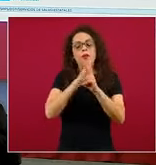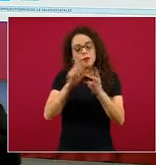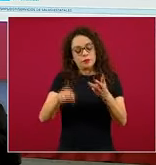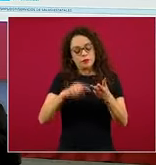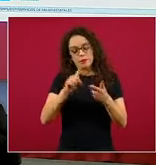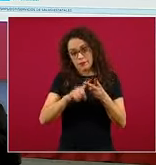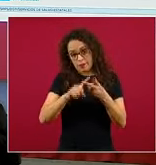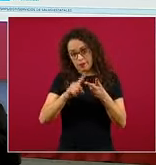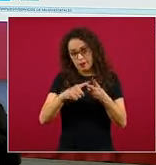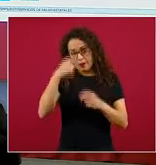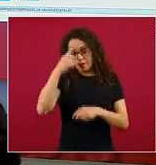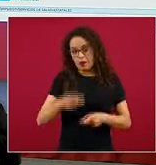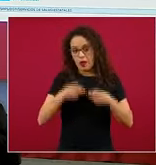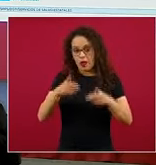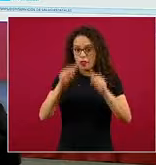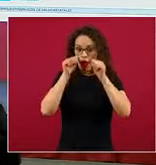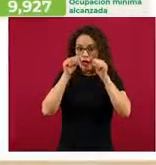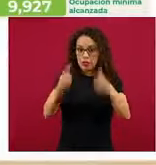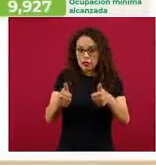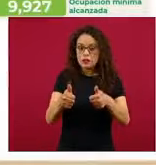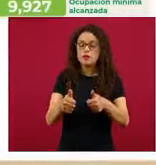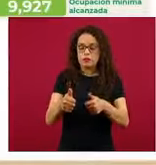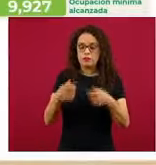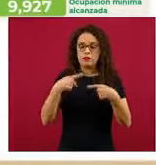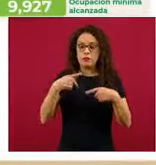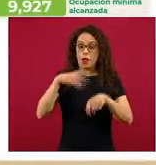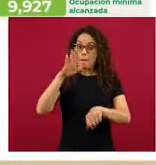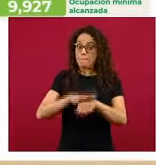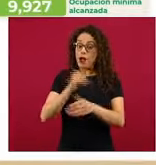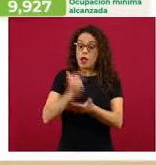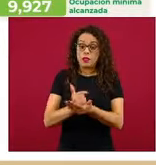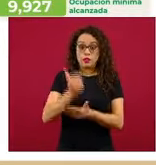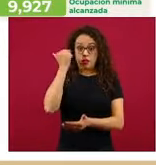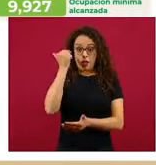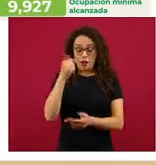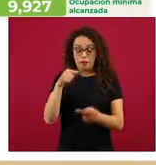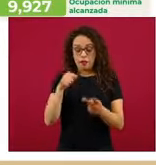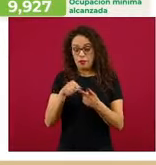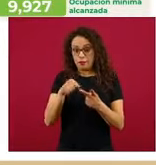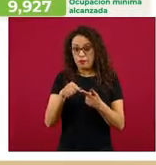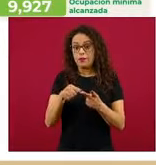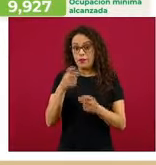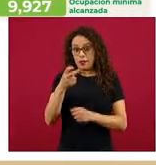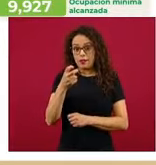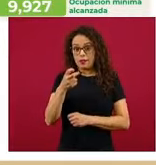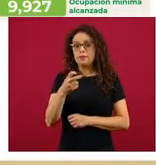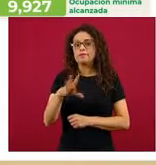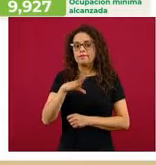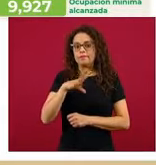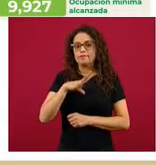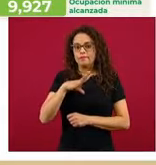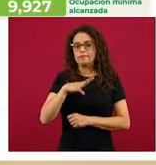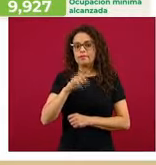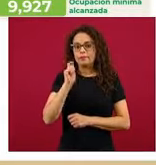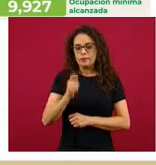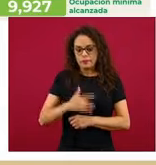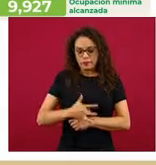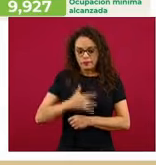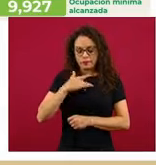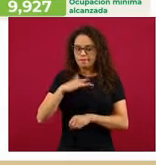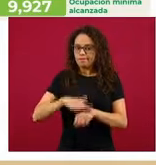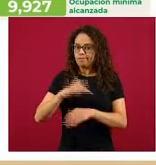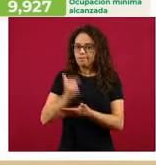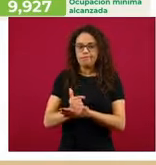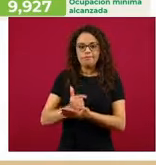atención médica a los casos más graves, a esta pequeña proporción que en su momento desarrolla signos y síntomas de